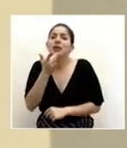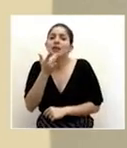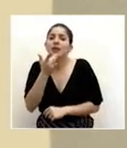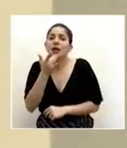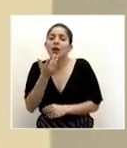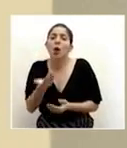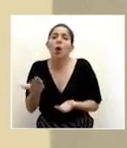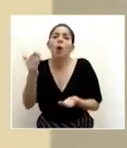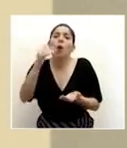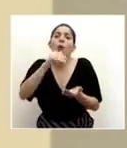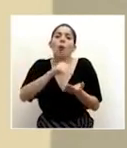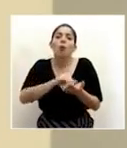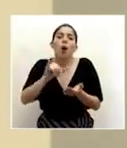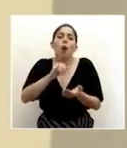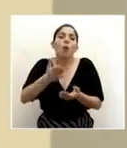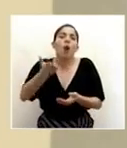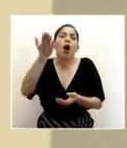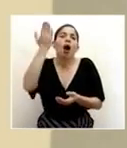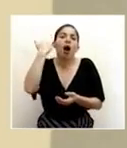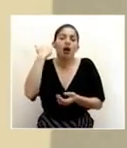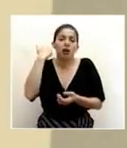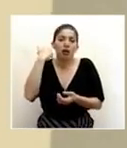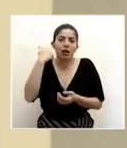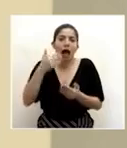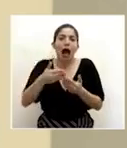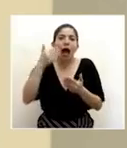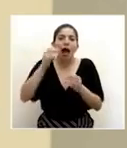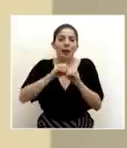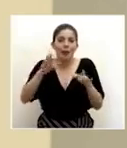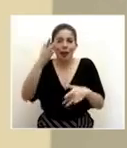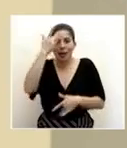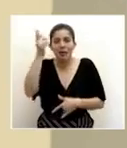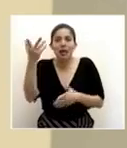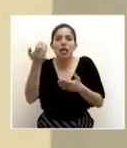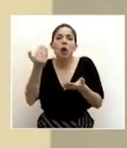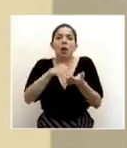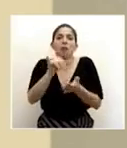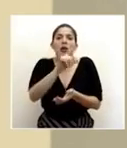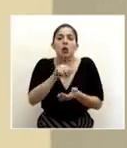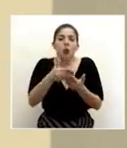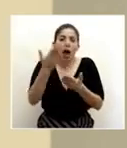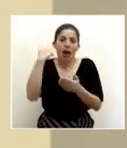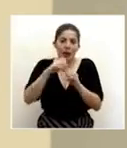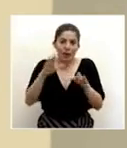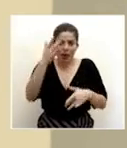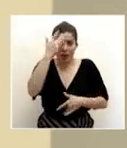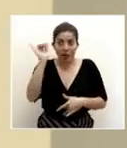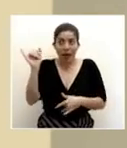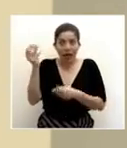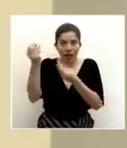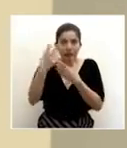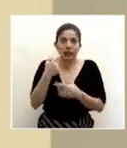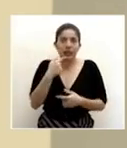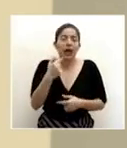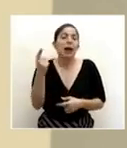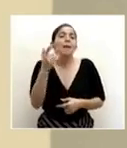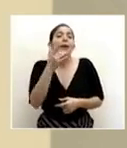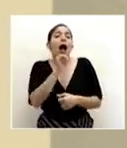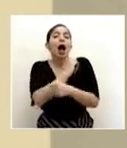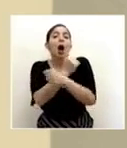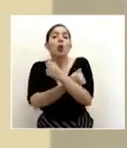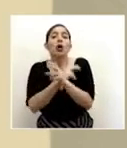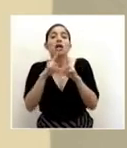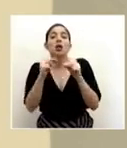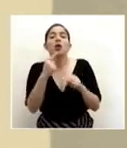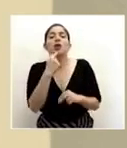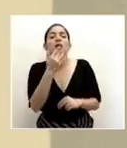que volvamos al estado original de las cosas pre-pandemia. Y ese es el mensaje que yo he recibido. Preferiría las